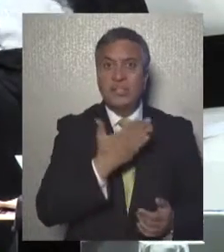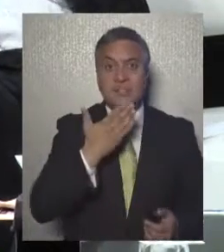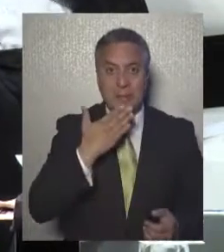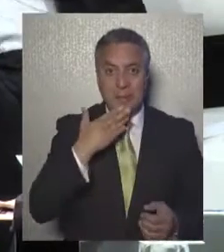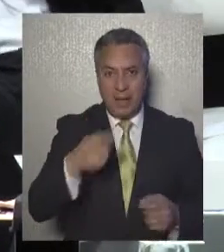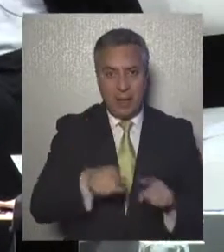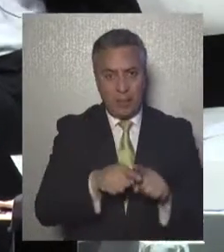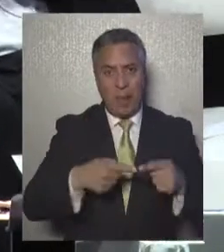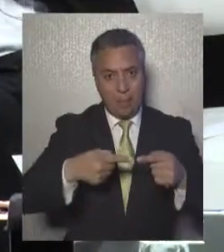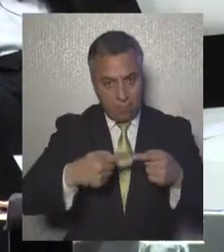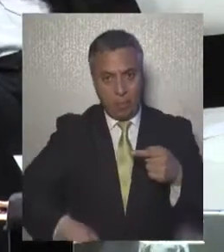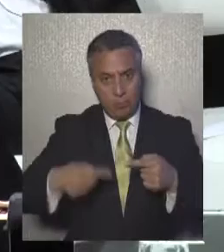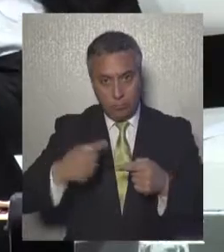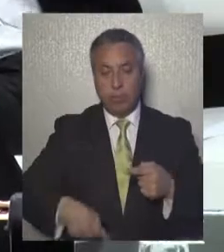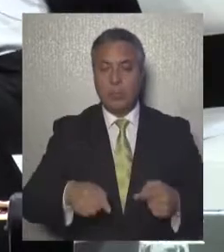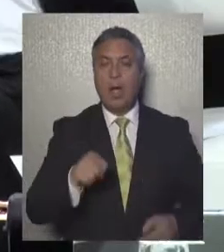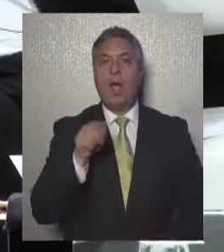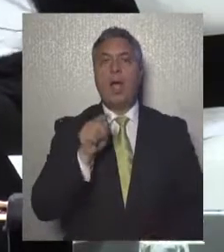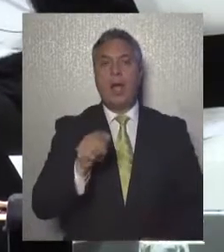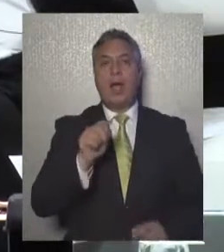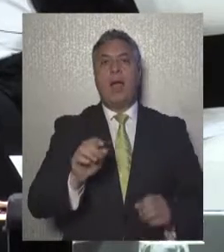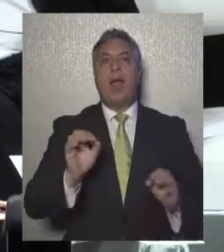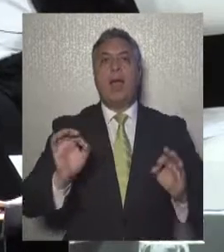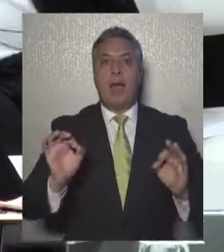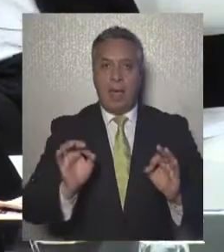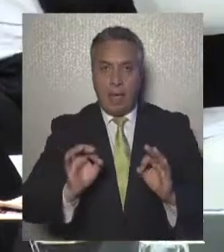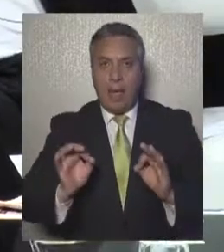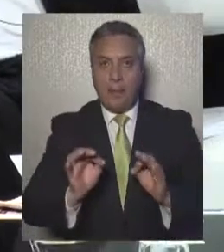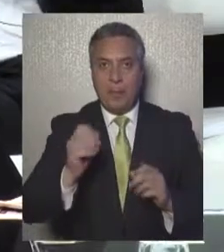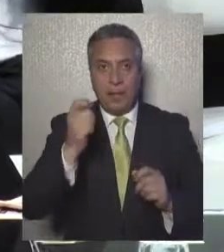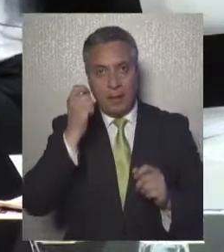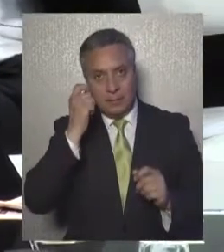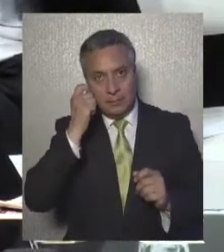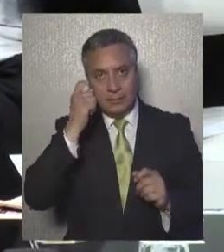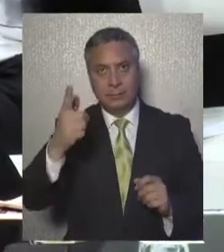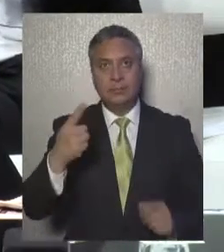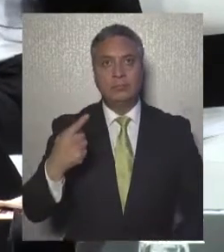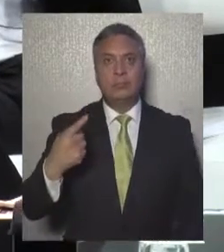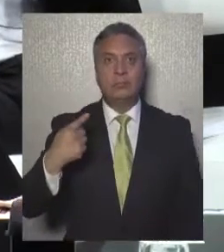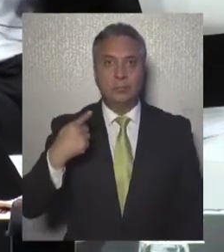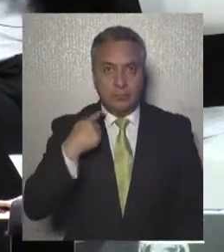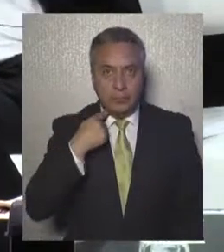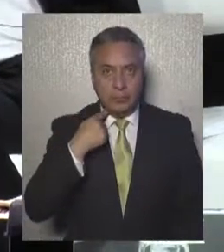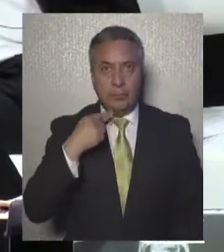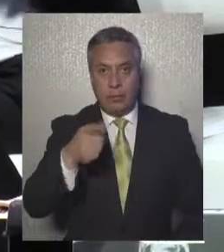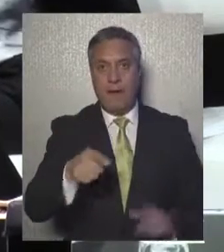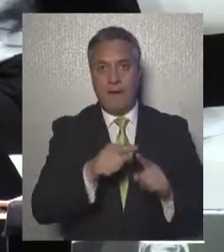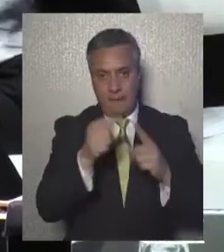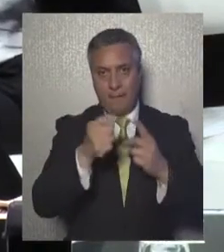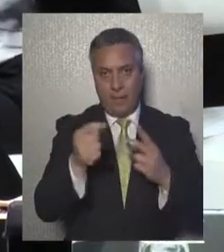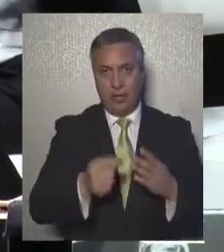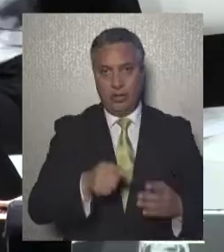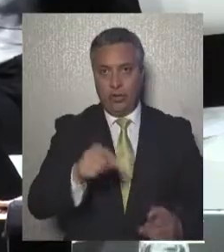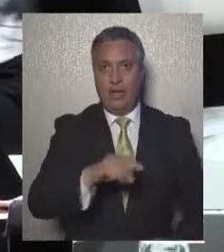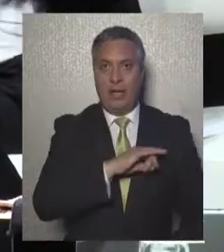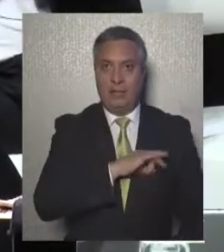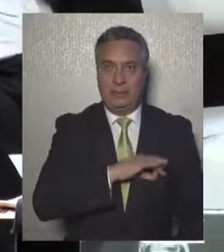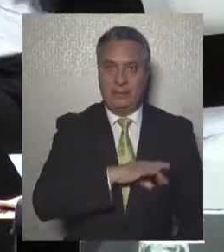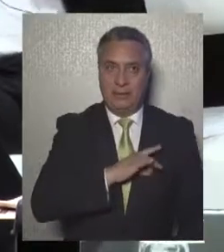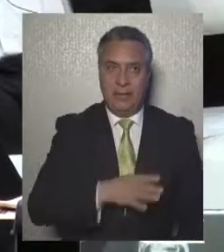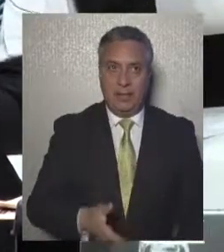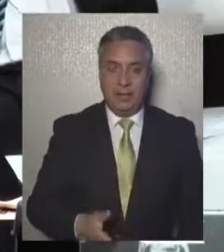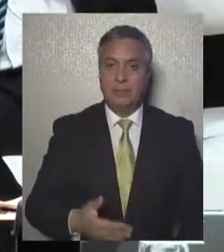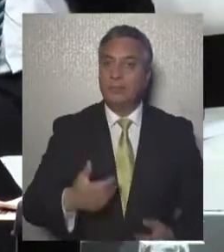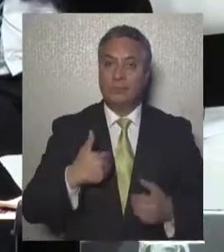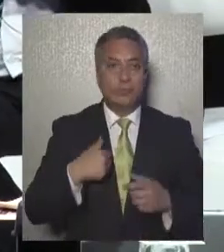eso por sí mismo explica íntegramente la caída de la productividad total de factores en Chile. No